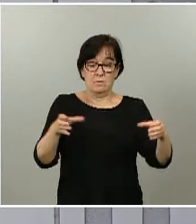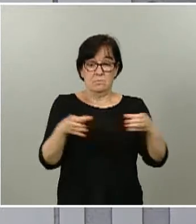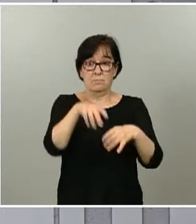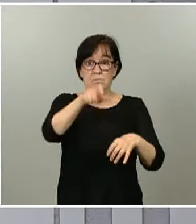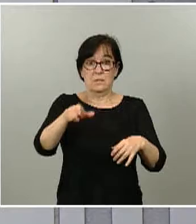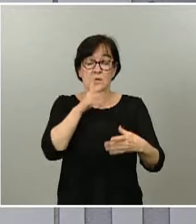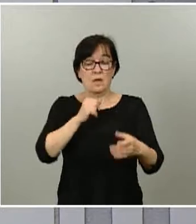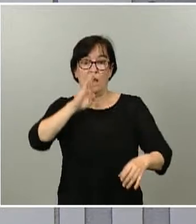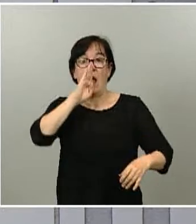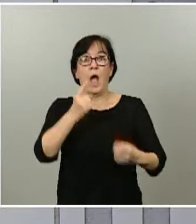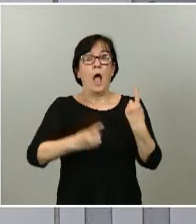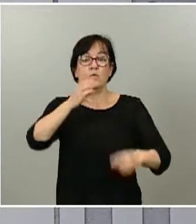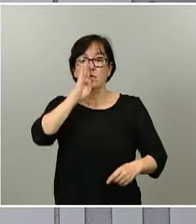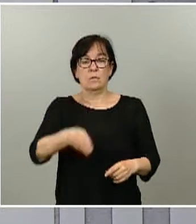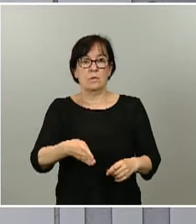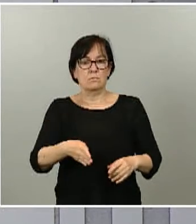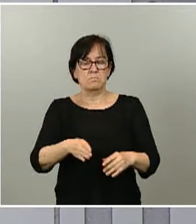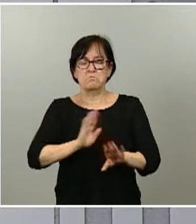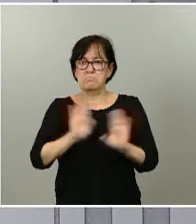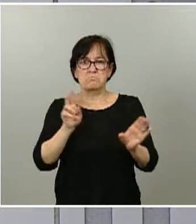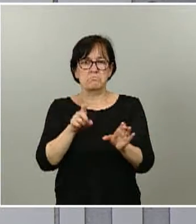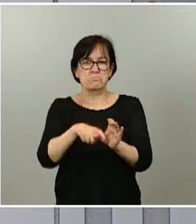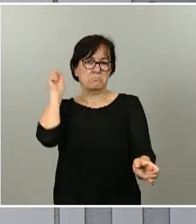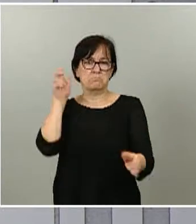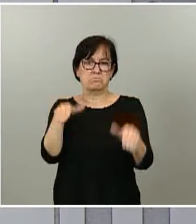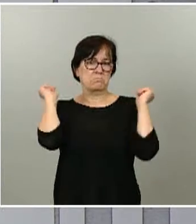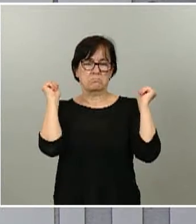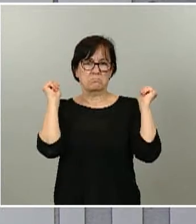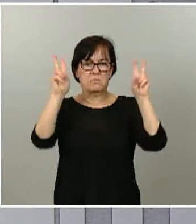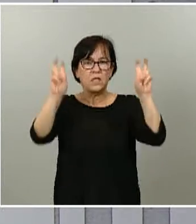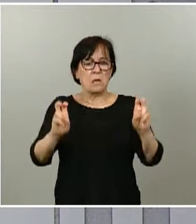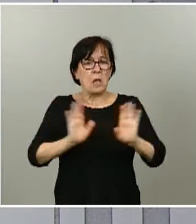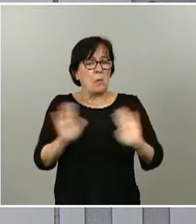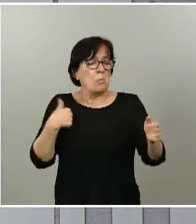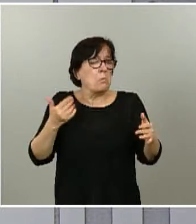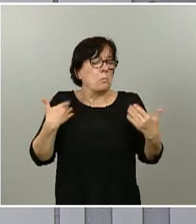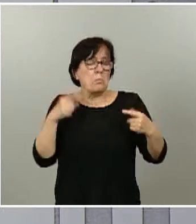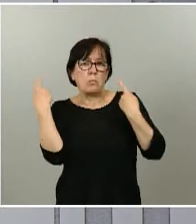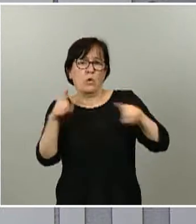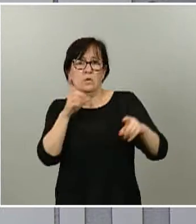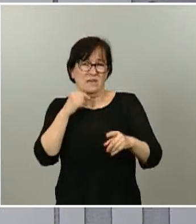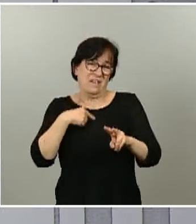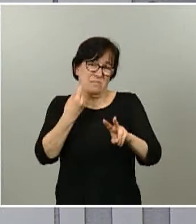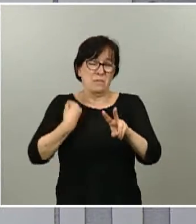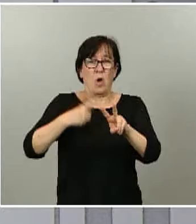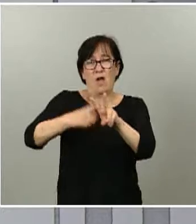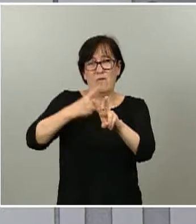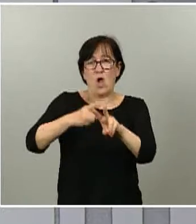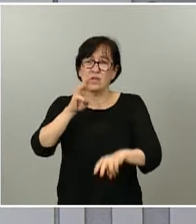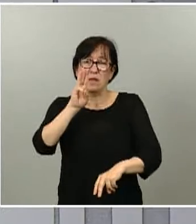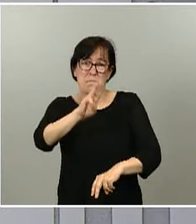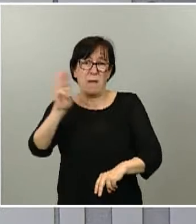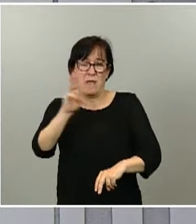directamente se han borrado de esta cuestión como si no existieran, y me estoy refiriendo a Vox y al Partido Popular, en un